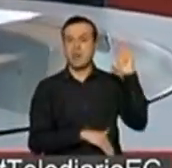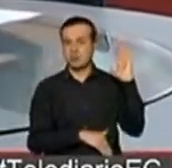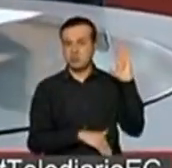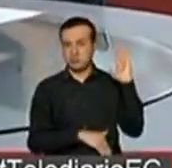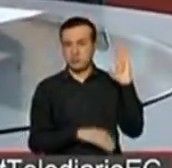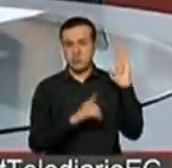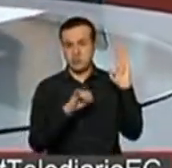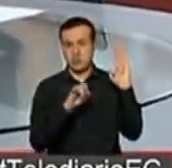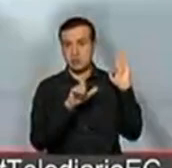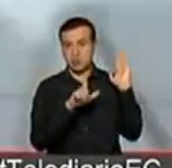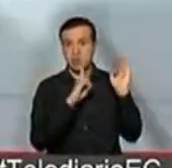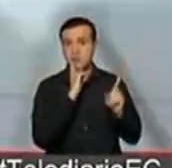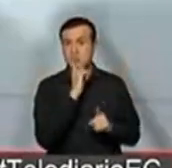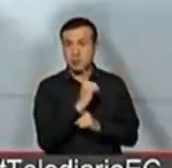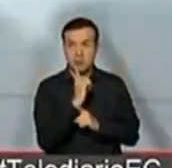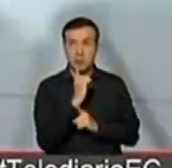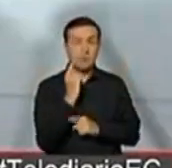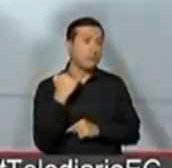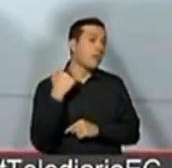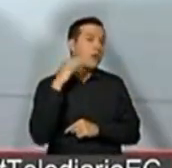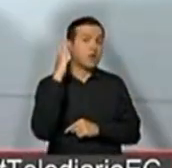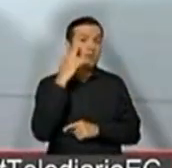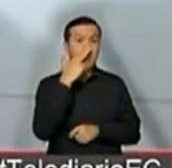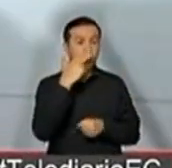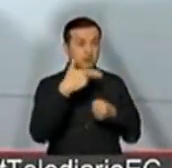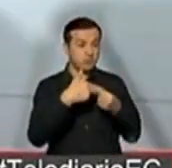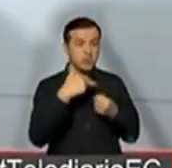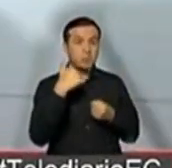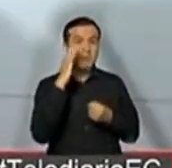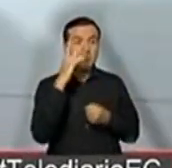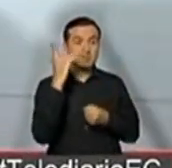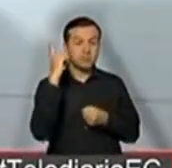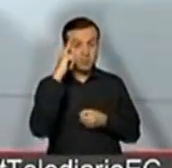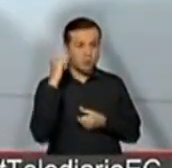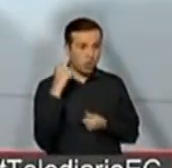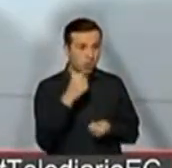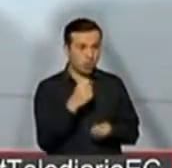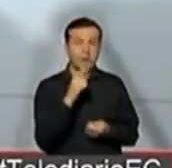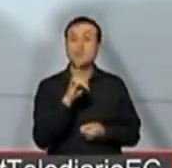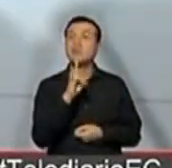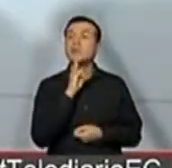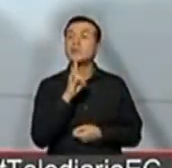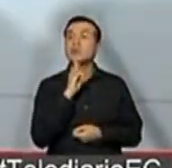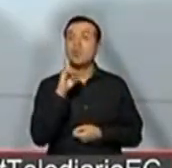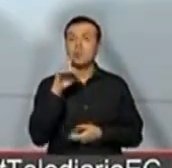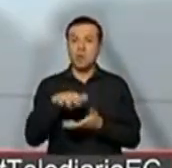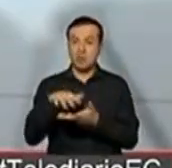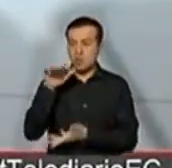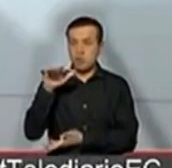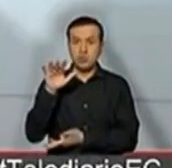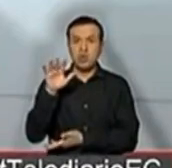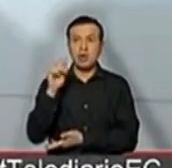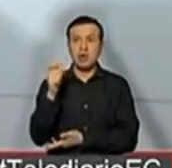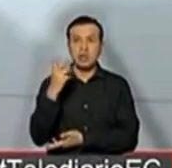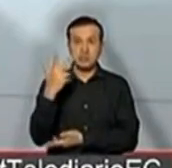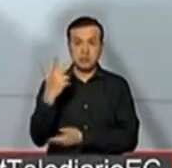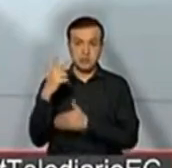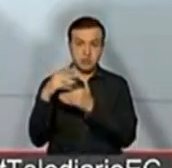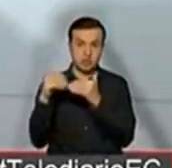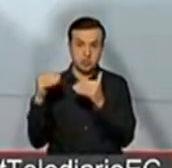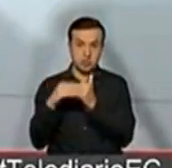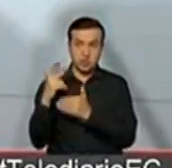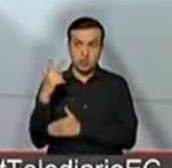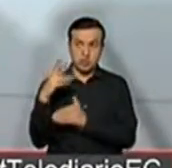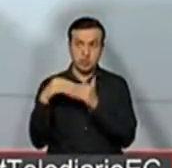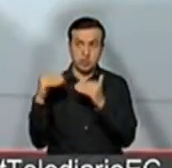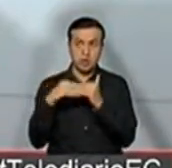Y el diésel sí es el combustible más subsidiado. Mire, en los Estados Unidos un galón de diésel cuesta casi $3, cuesta